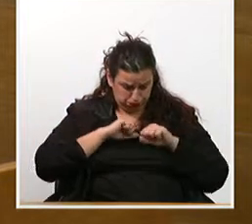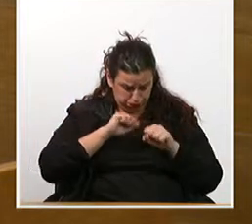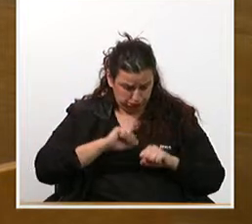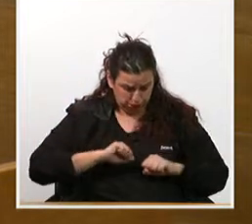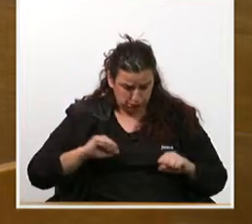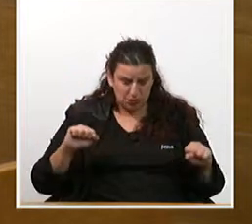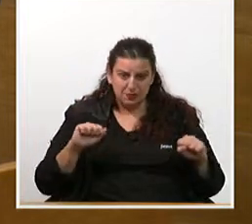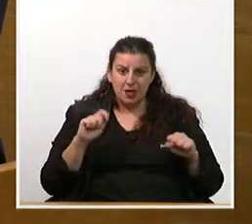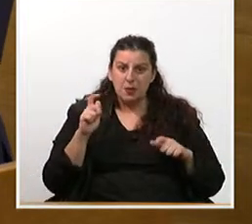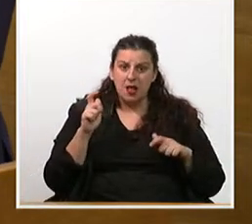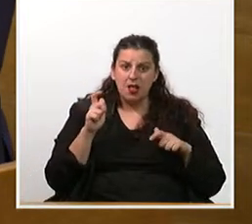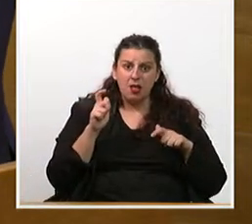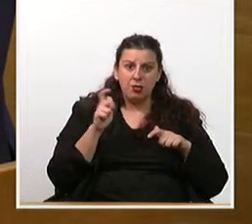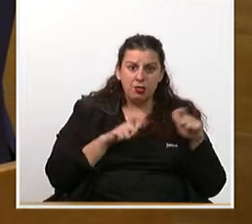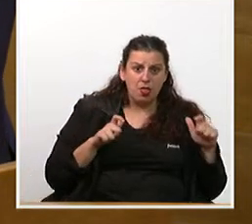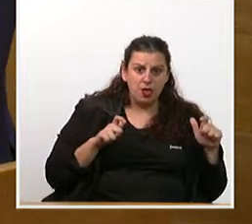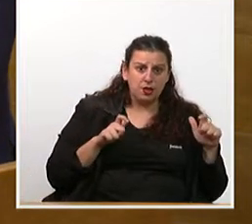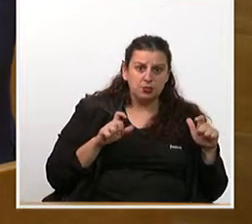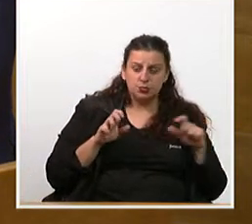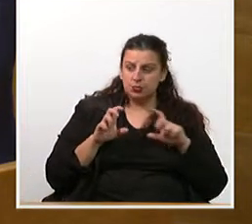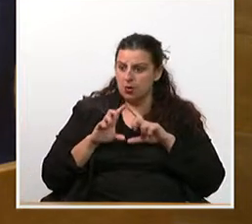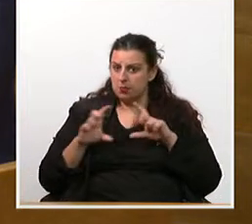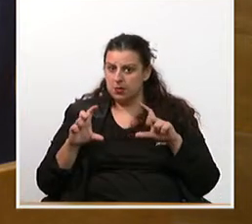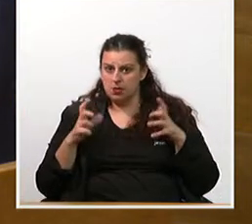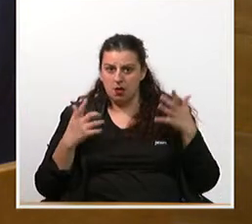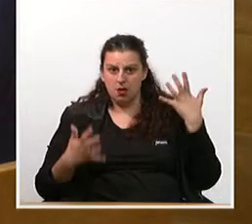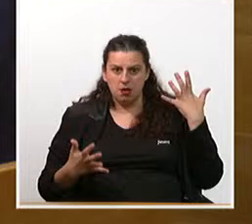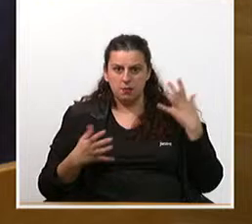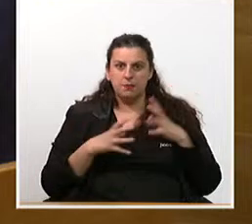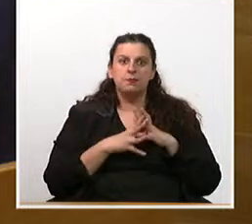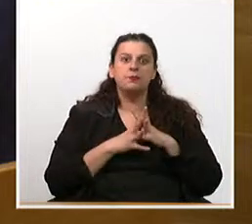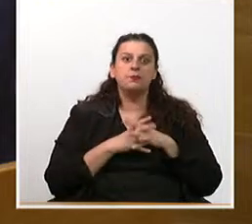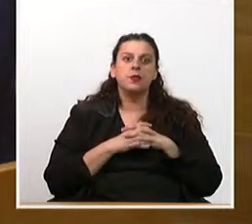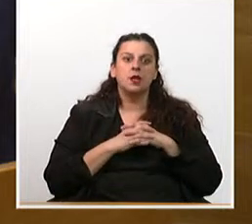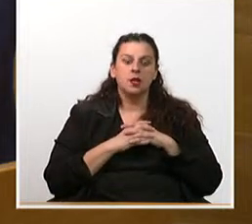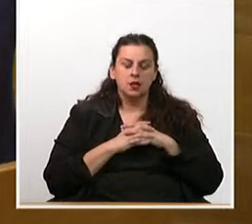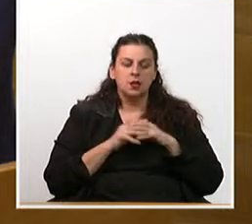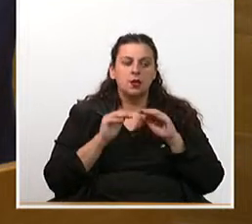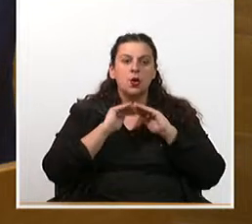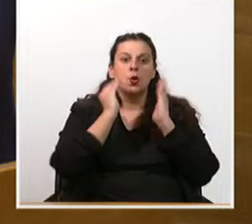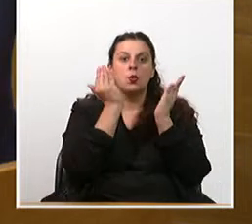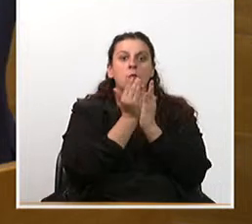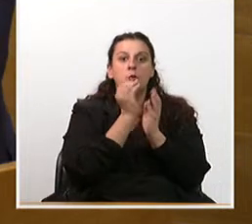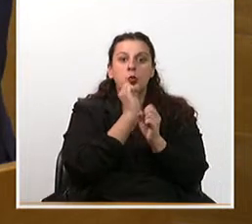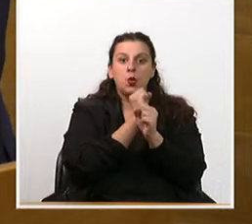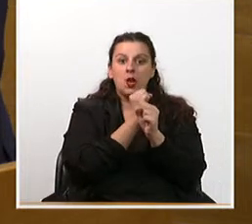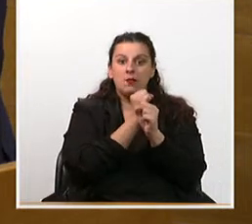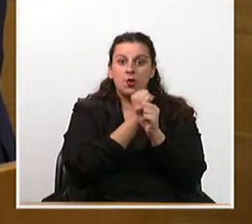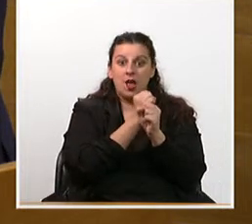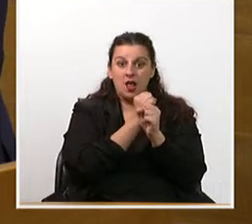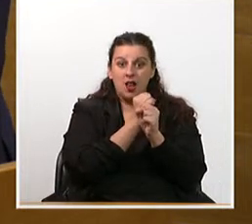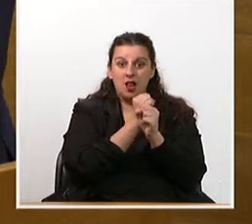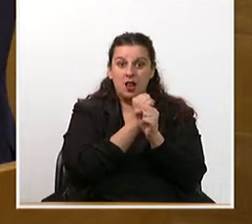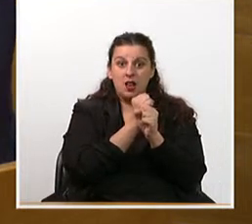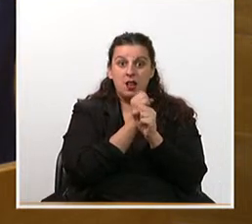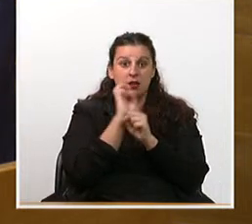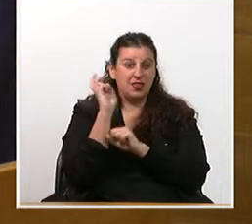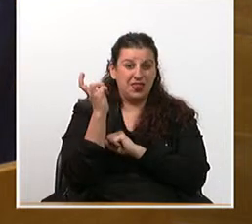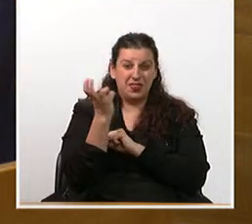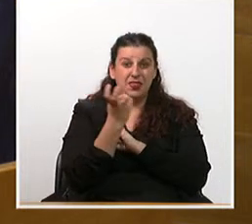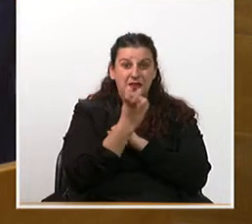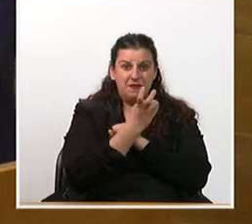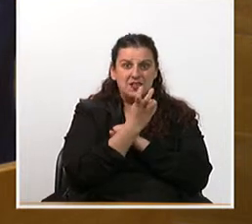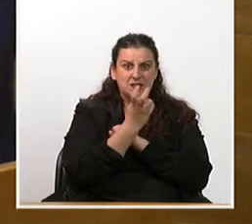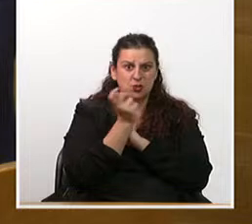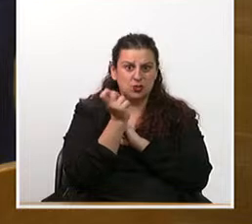ciudadanos como las para las empresas en el mundo laboral cada vez más diverso